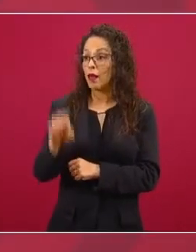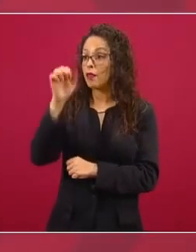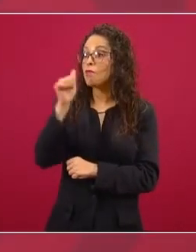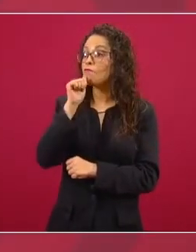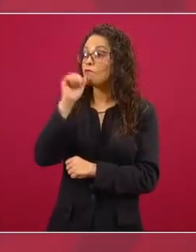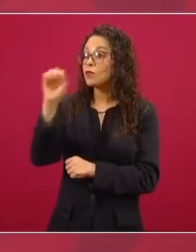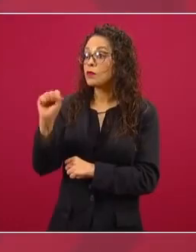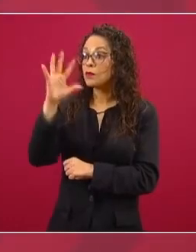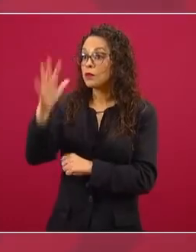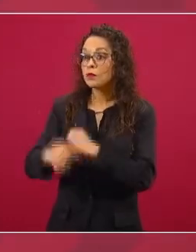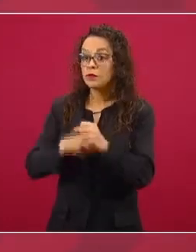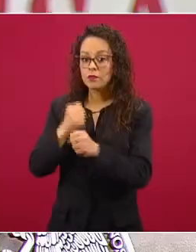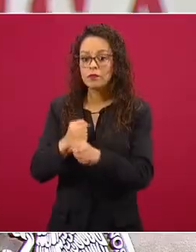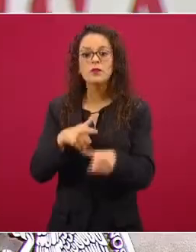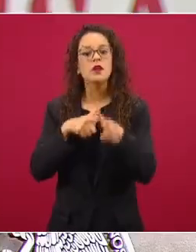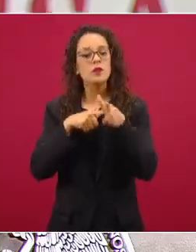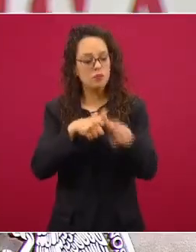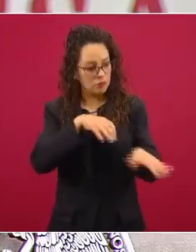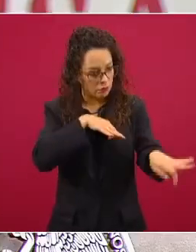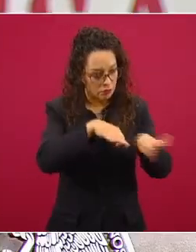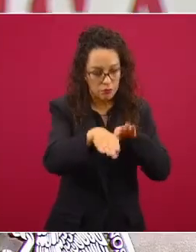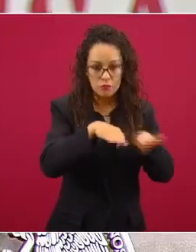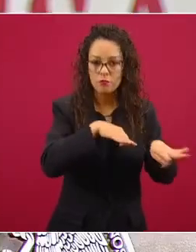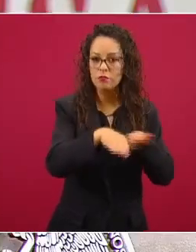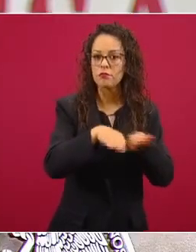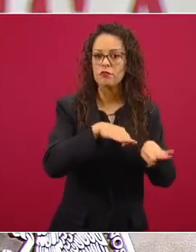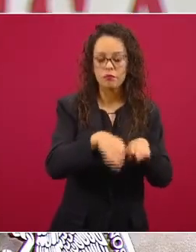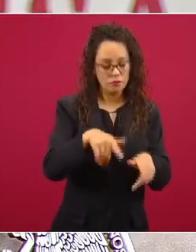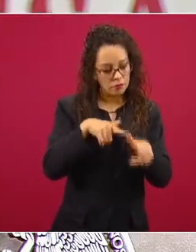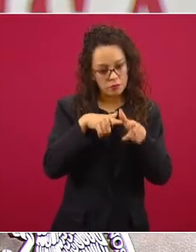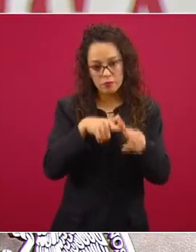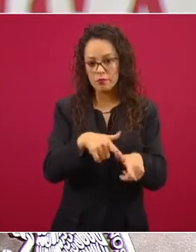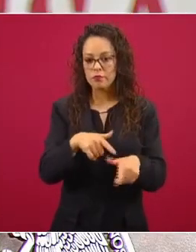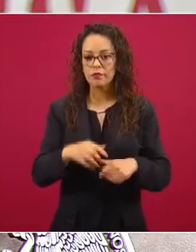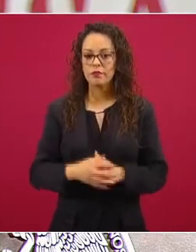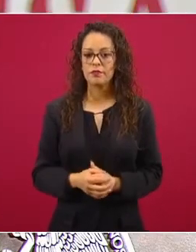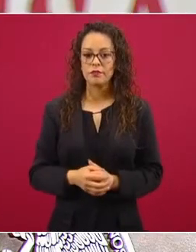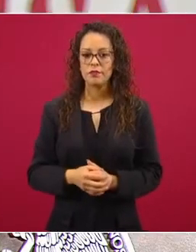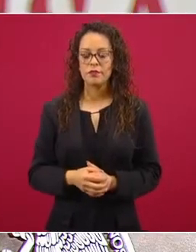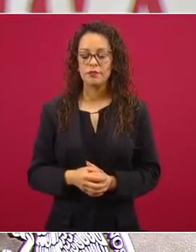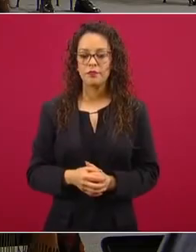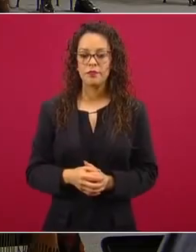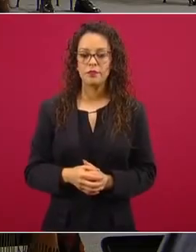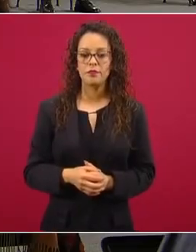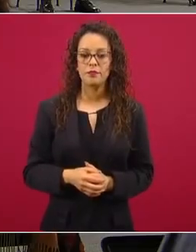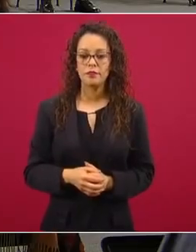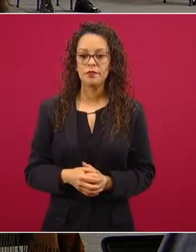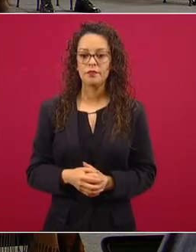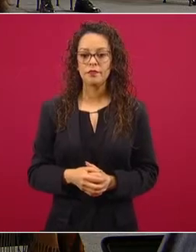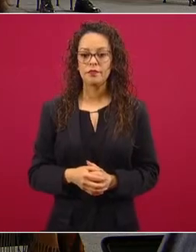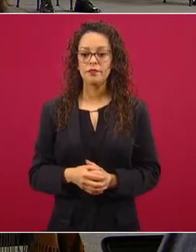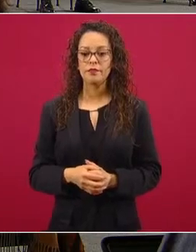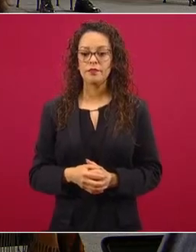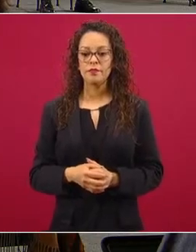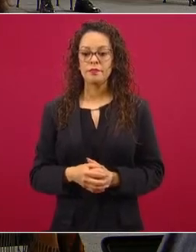años, siguen estando en función. Dicho sea de paso, muchos de los